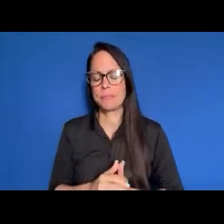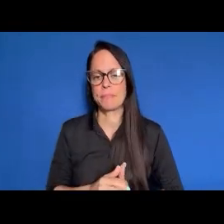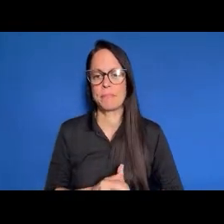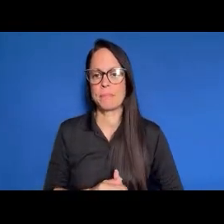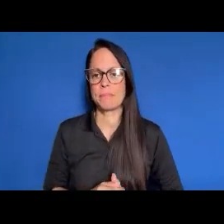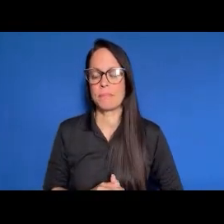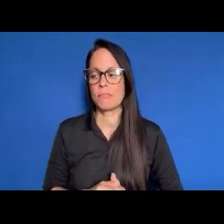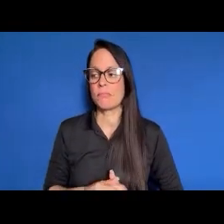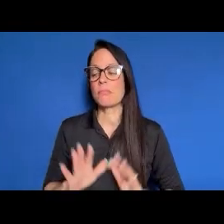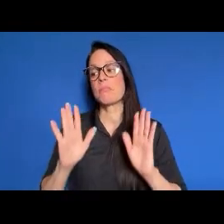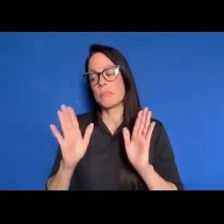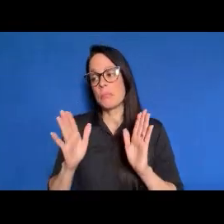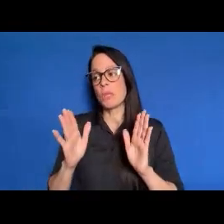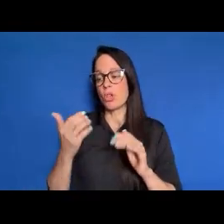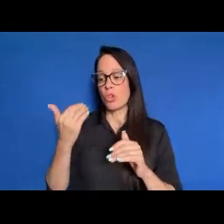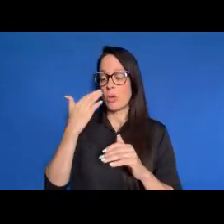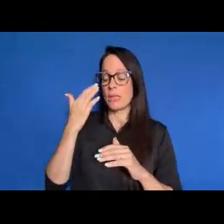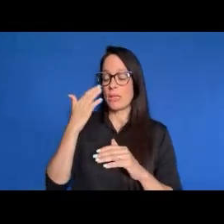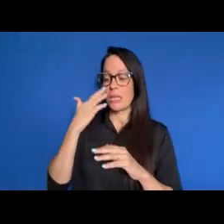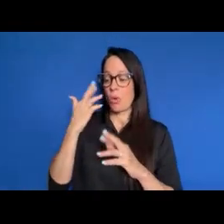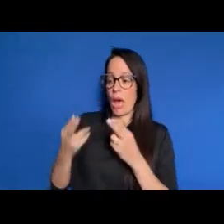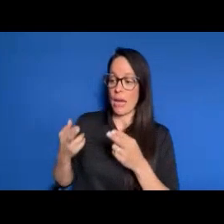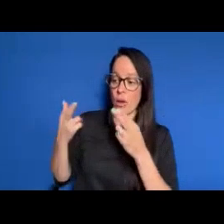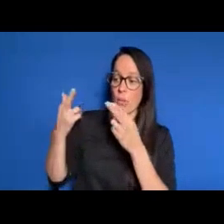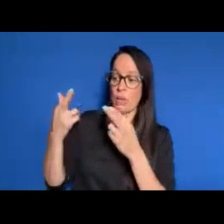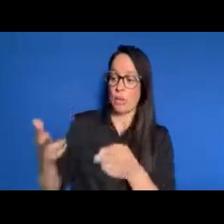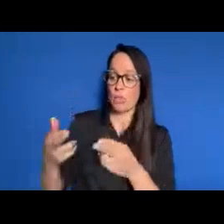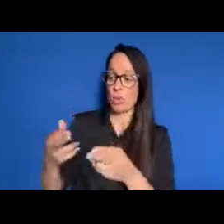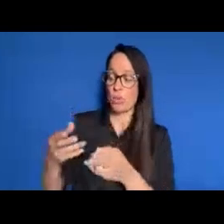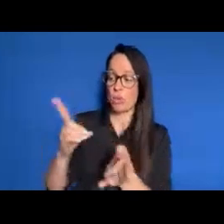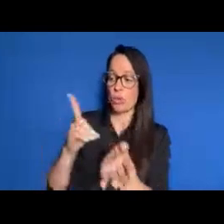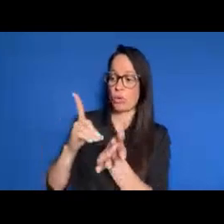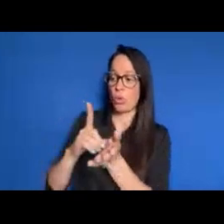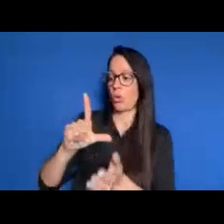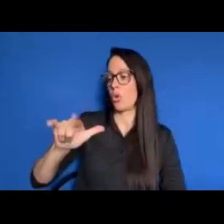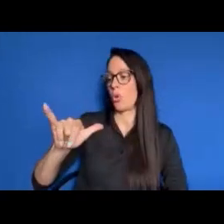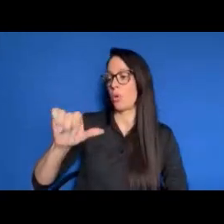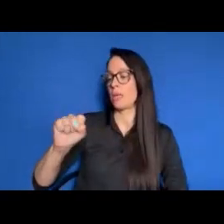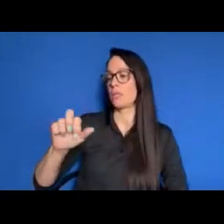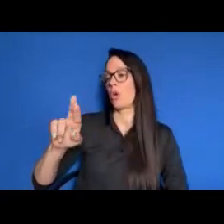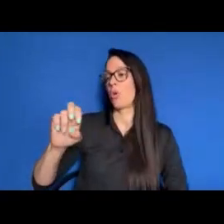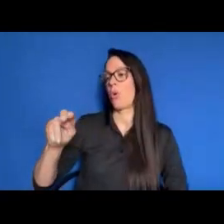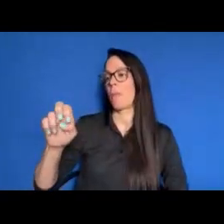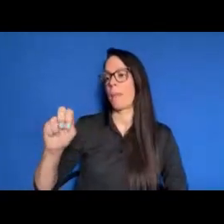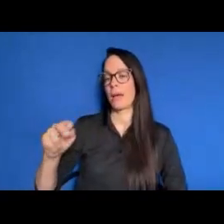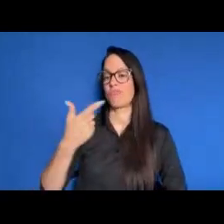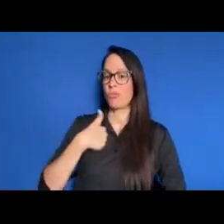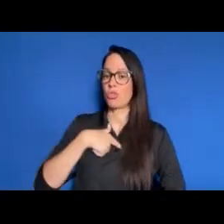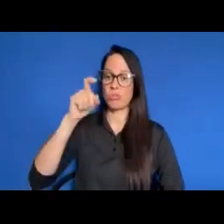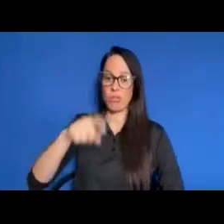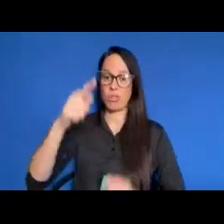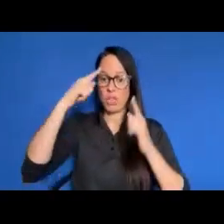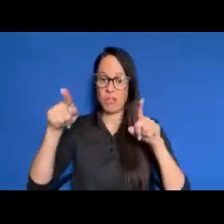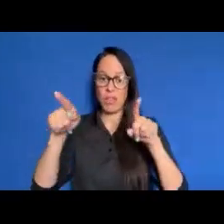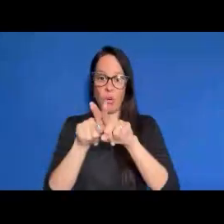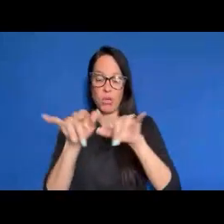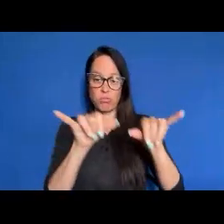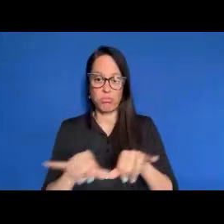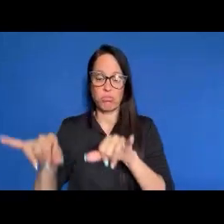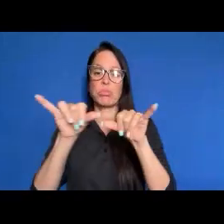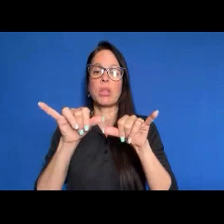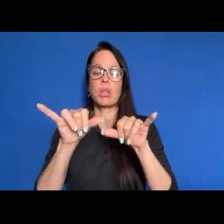que la recomendación del doctor Luis Román es unánime, que se dirijan los esfuerzos específicamente a